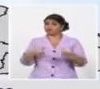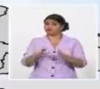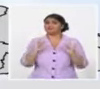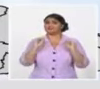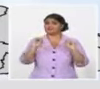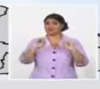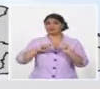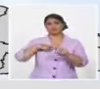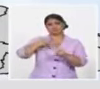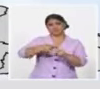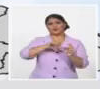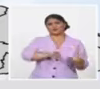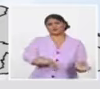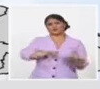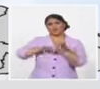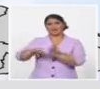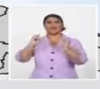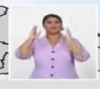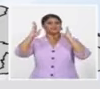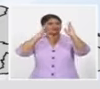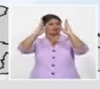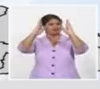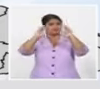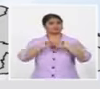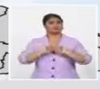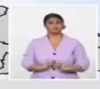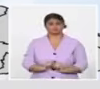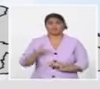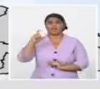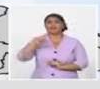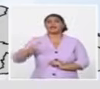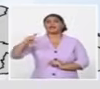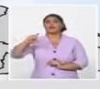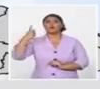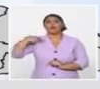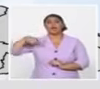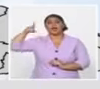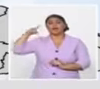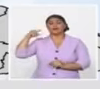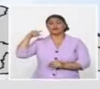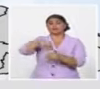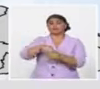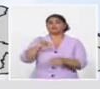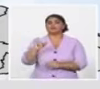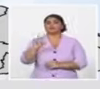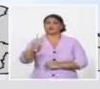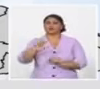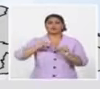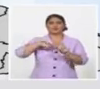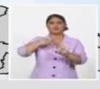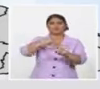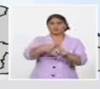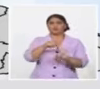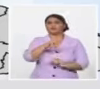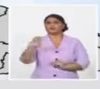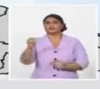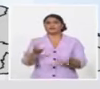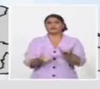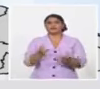ayer Camagüey con 62, una cifra elevada, Cienfuegos 21,